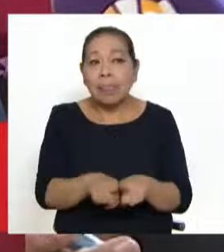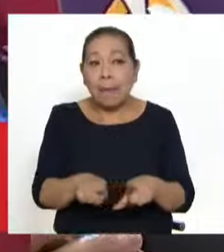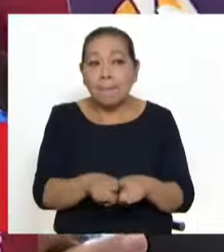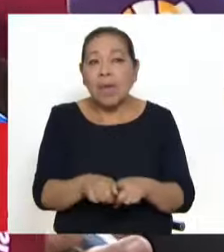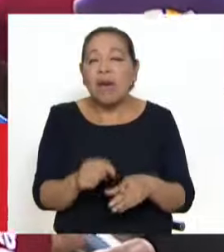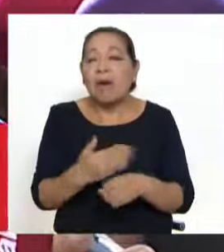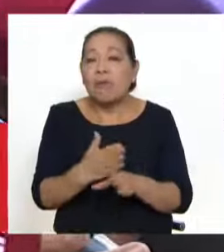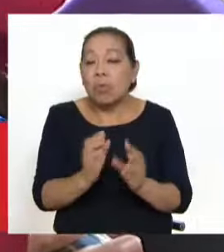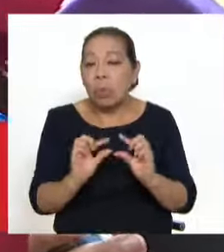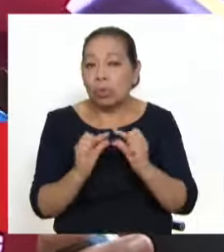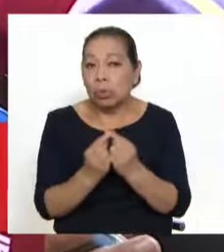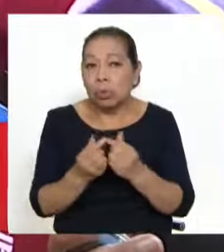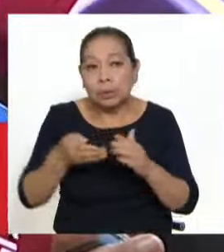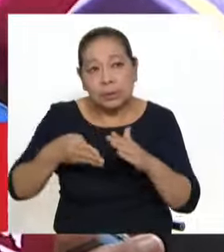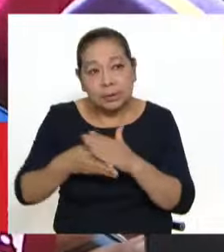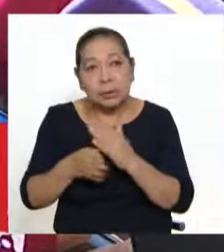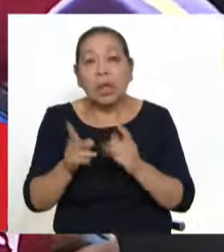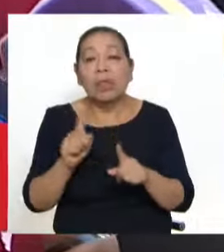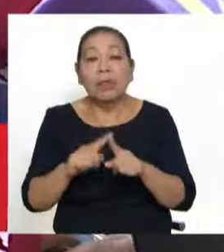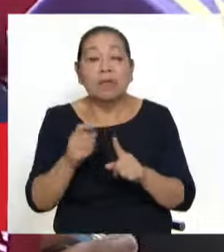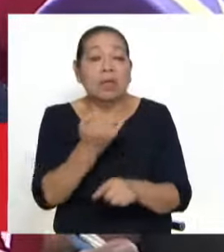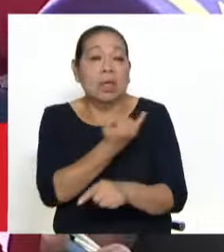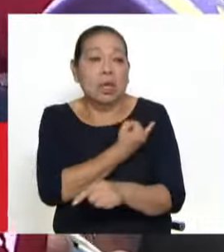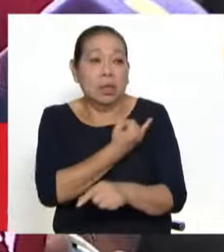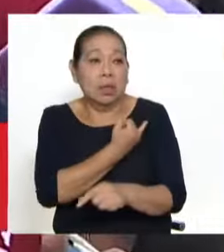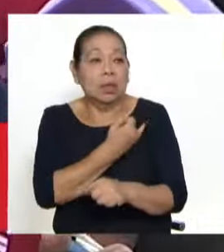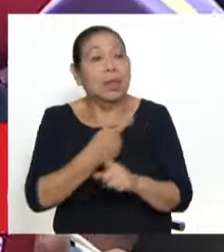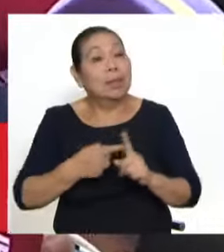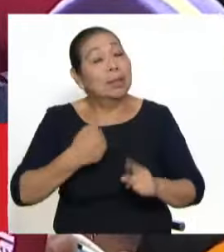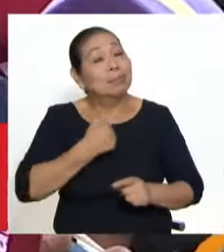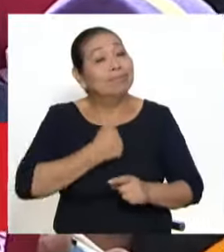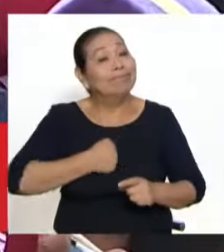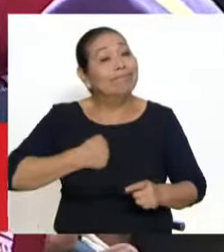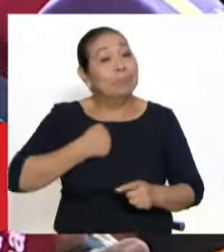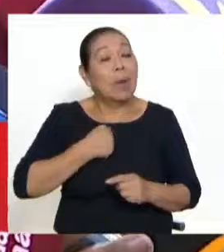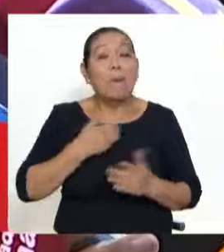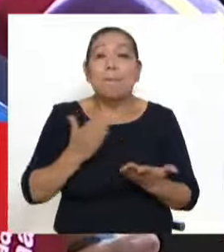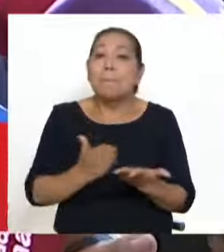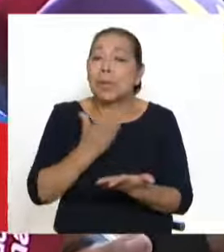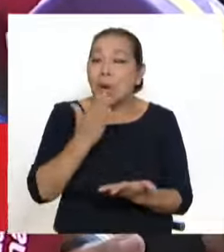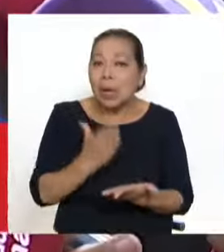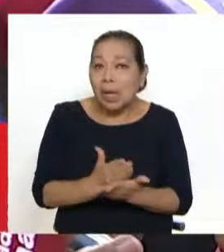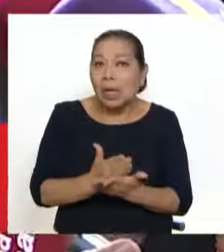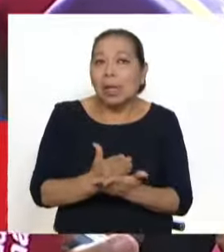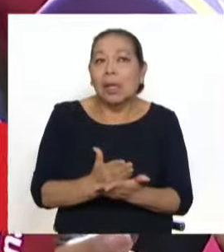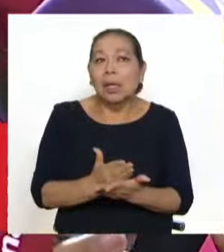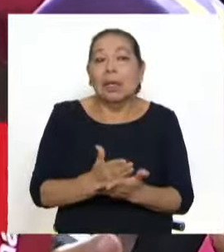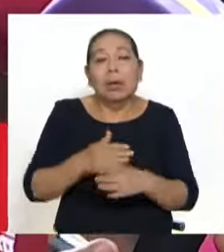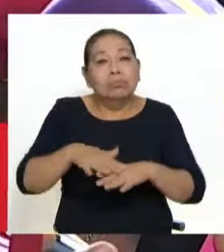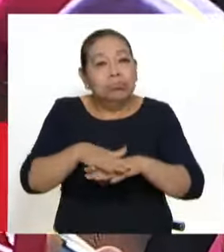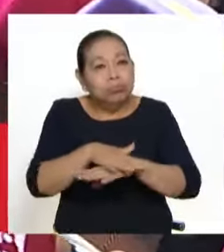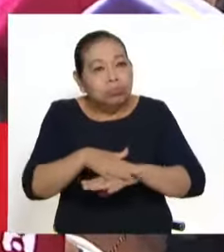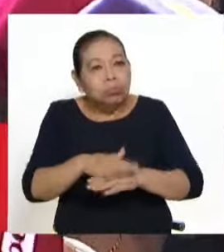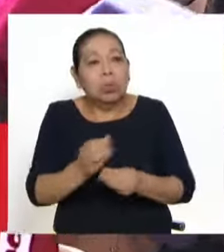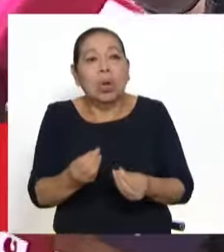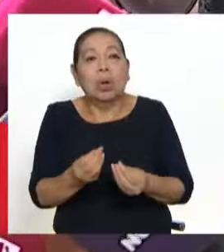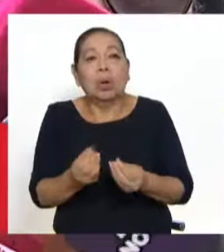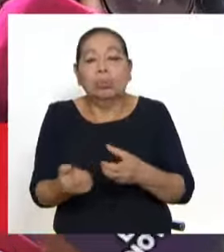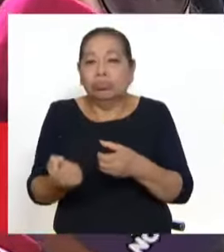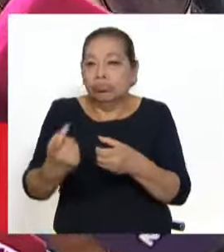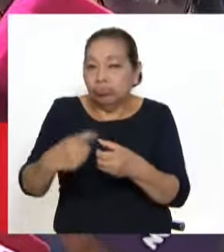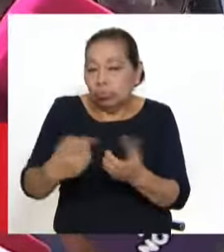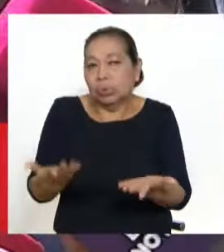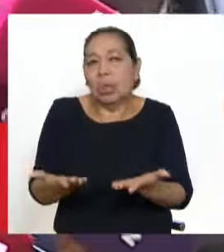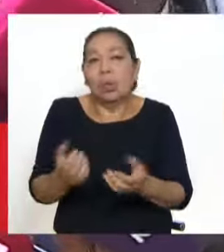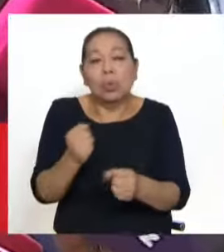las formas de organización internas de los institutos en donde ha habido lamentablemente problemas que tienen que ver con la gestión, con la